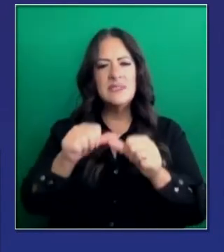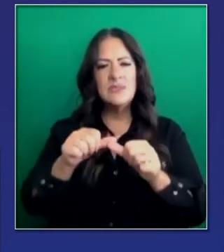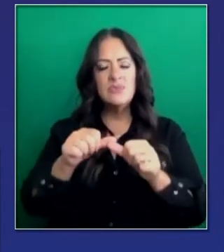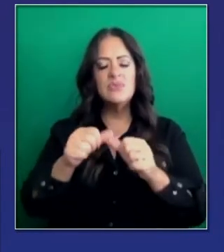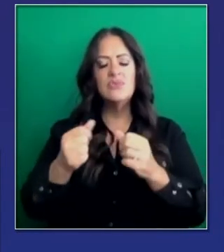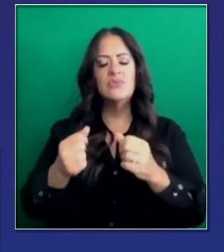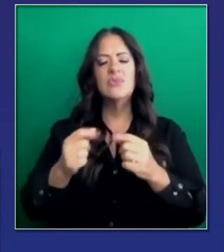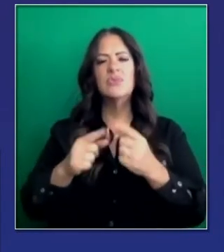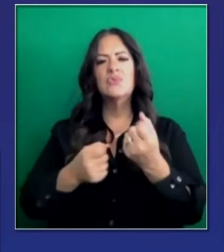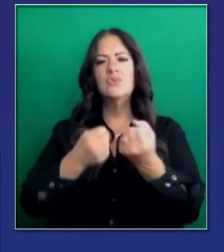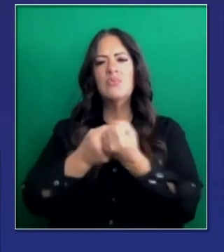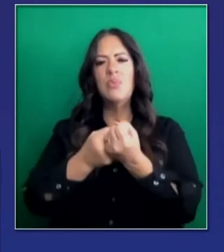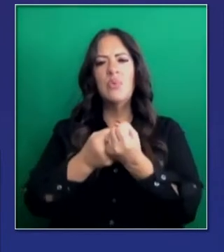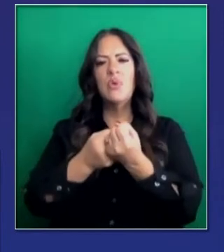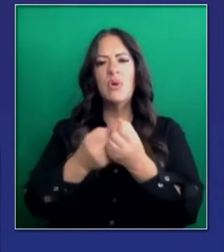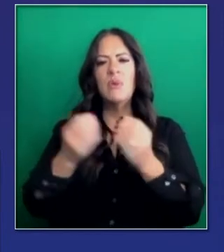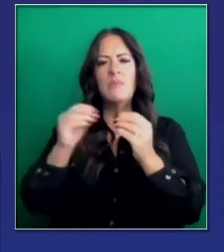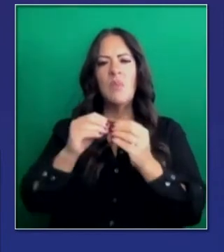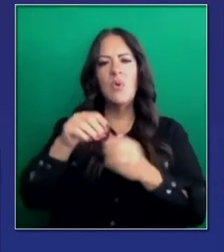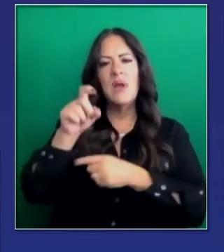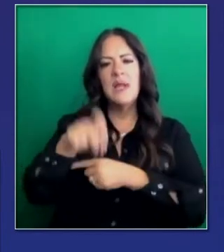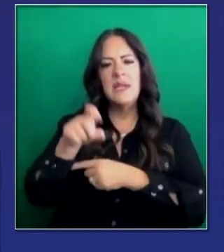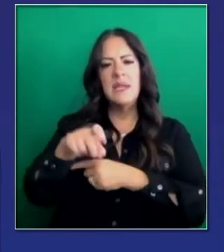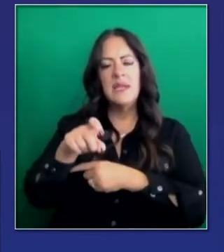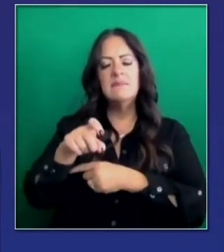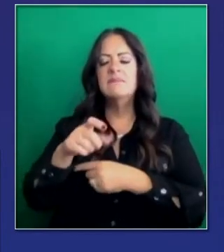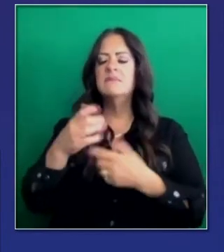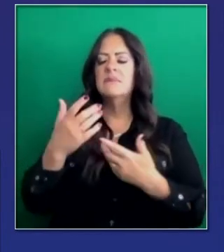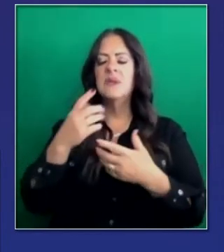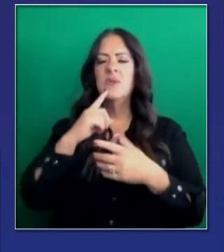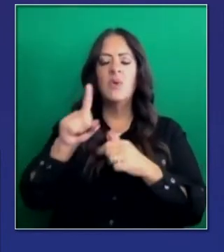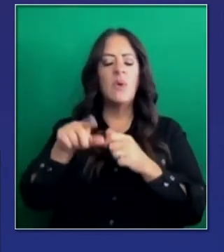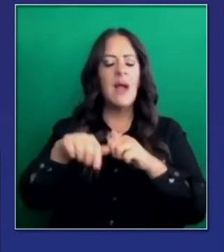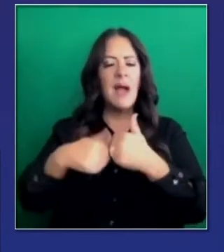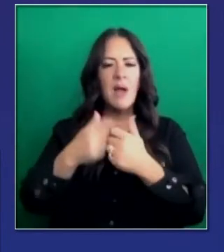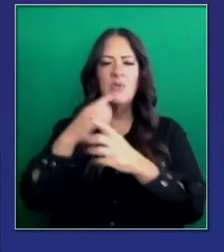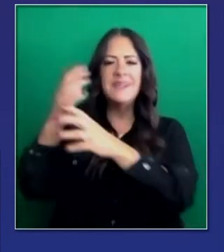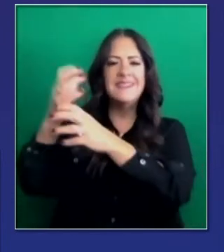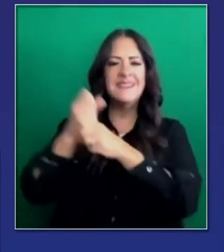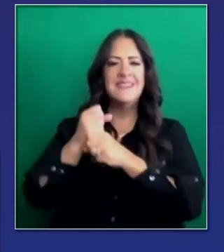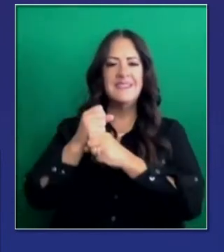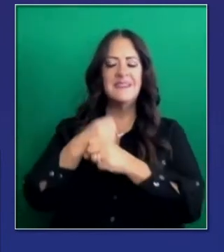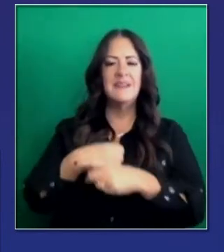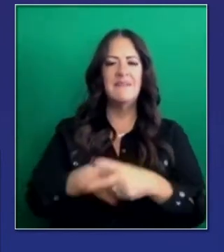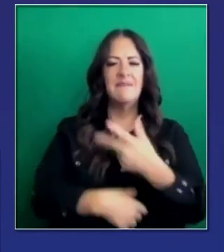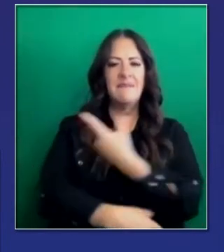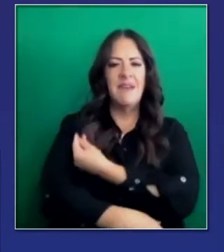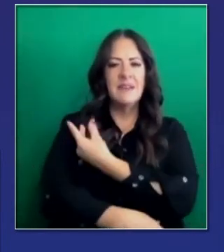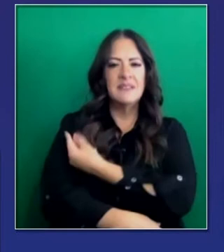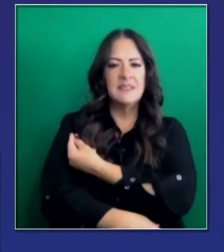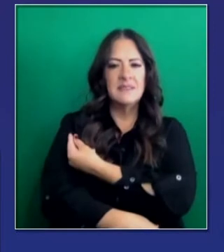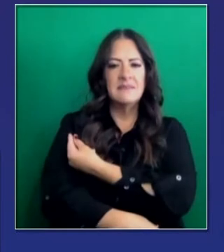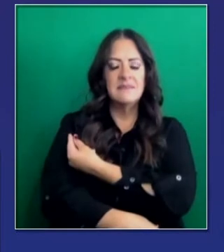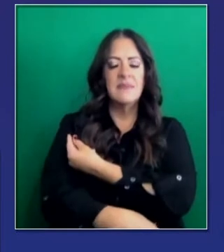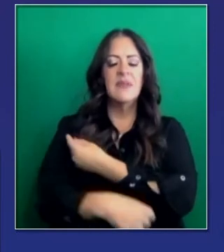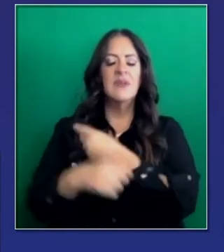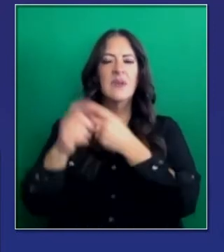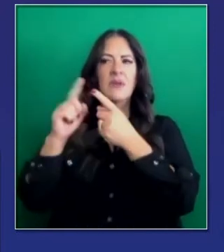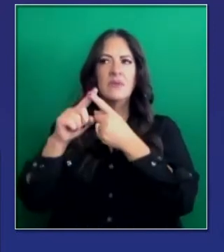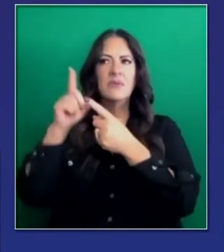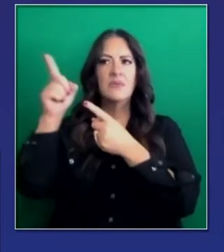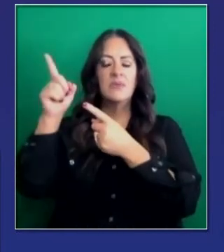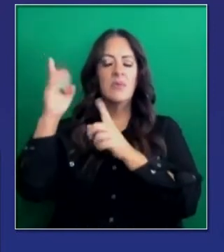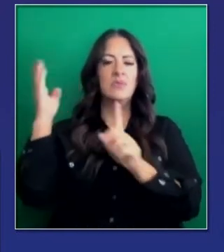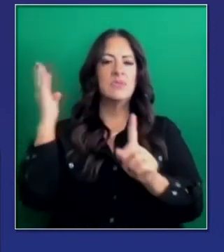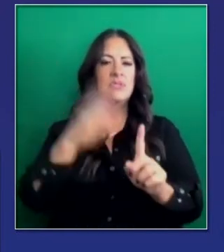apoyar haciendo que las vacunas sean administradas no solamente a nuestros colaboradores en el